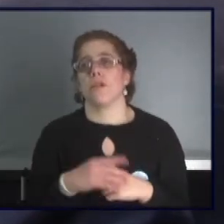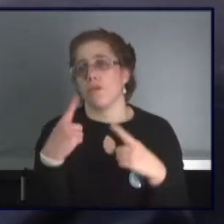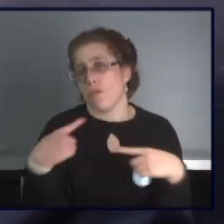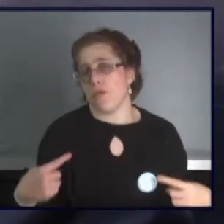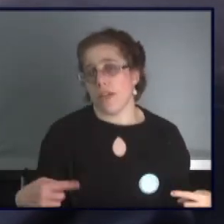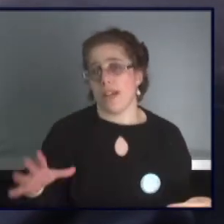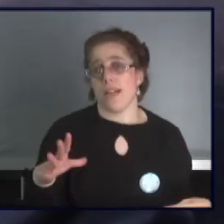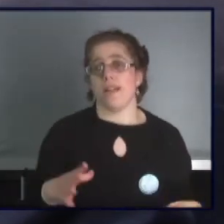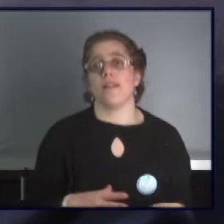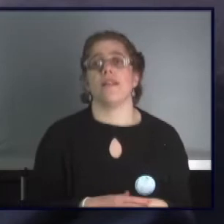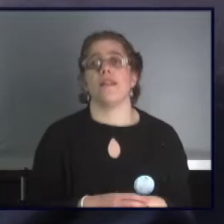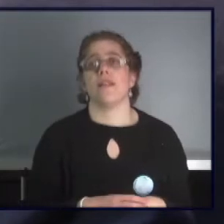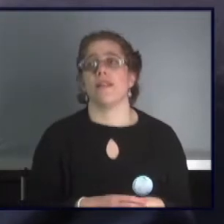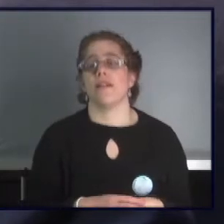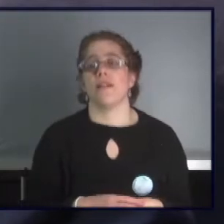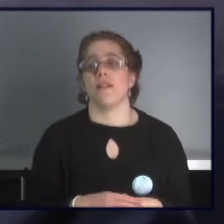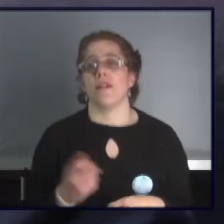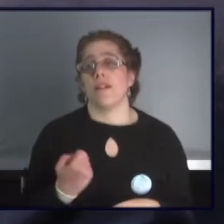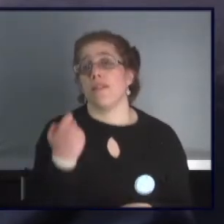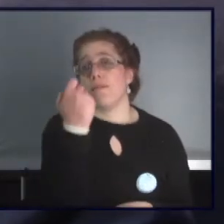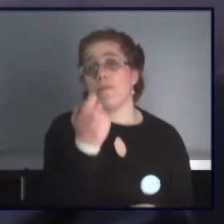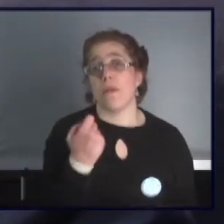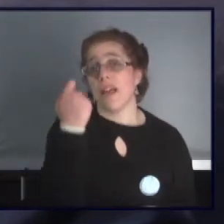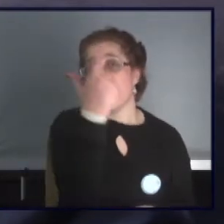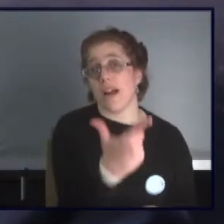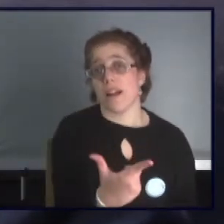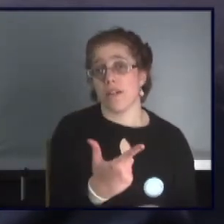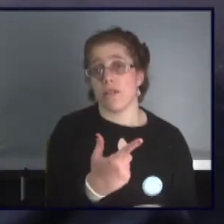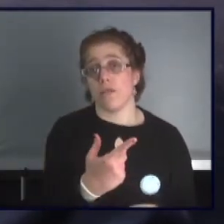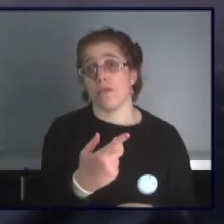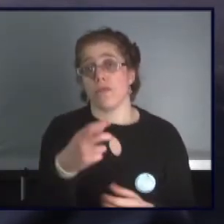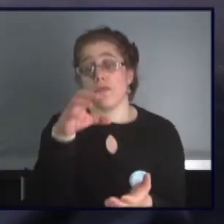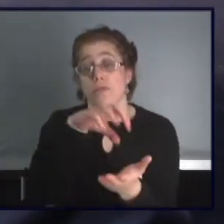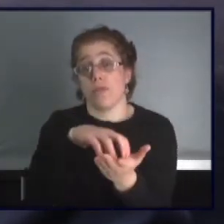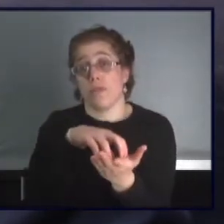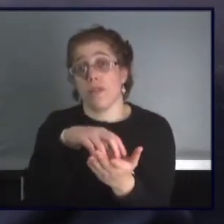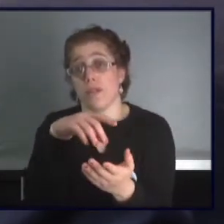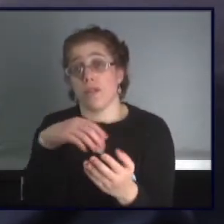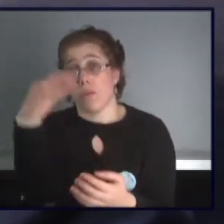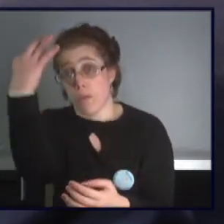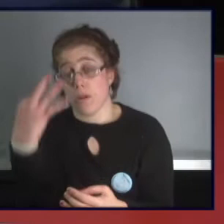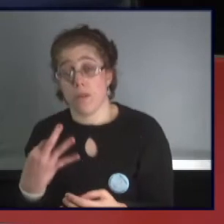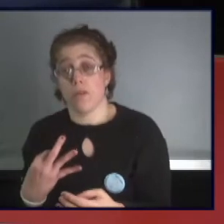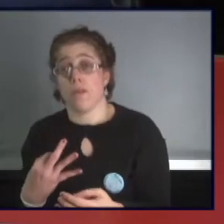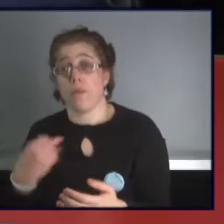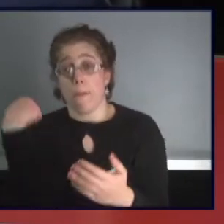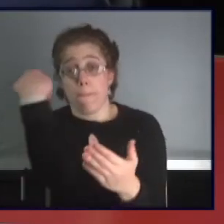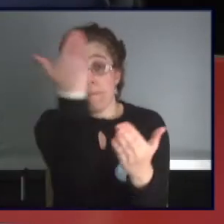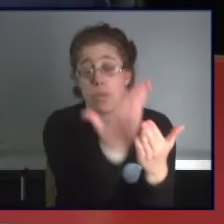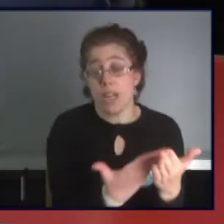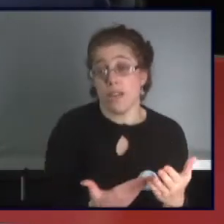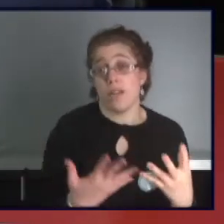sean necesarias y para brindar un servicio de salud como corresponde si nosotros necesitamos un plan nacional de